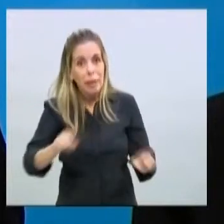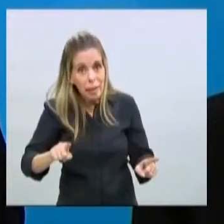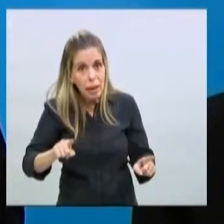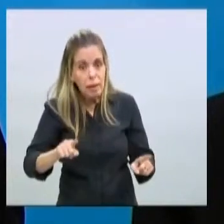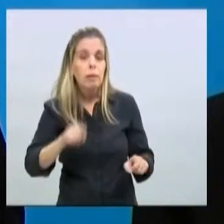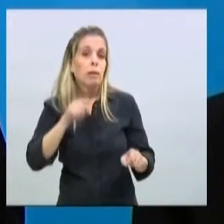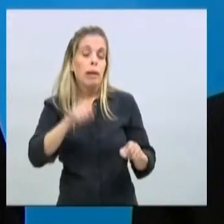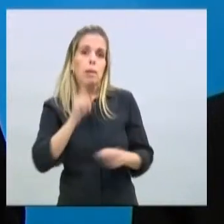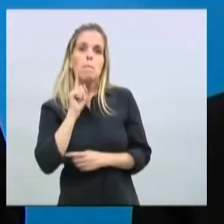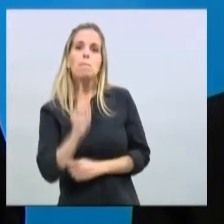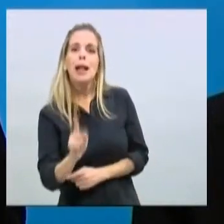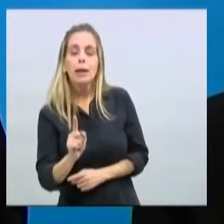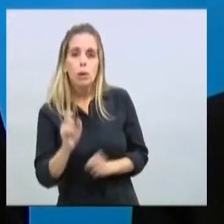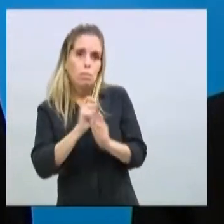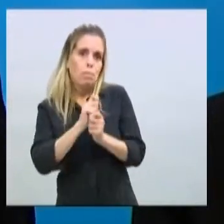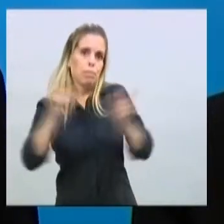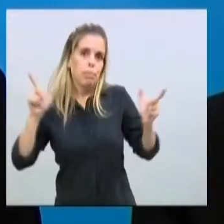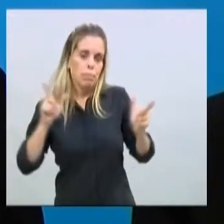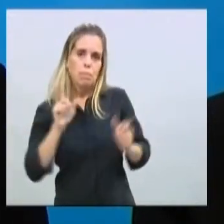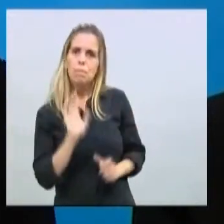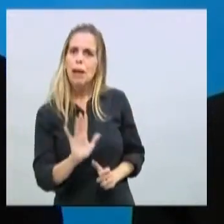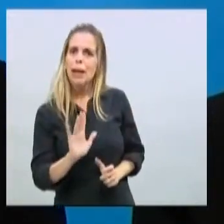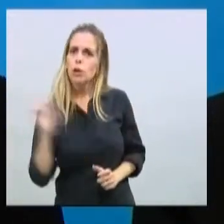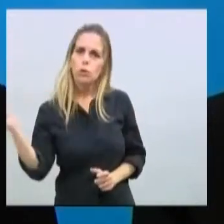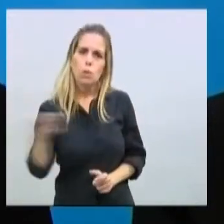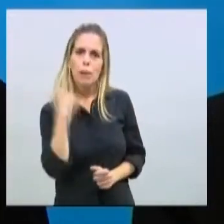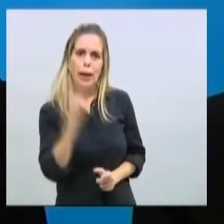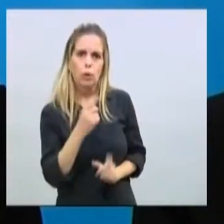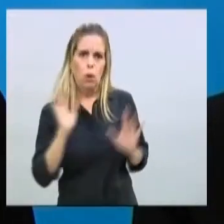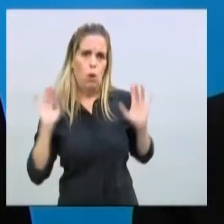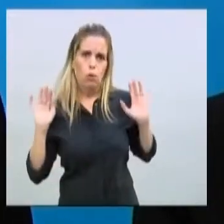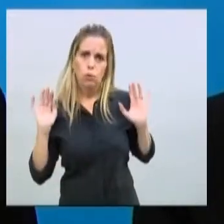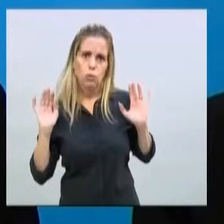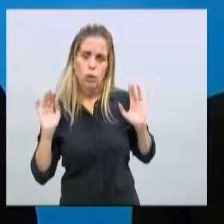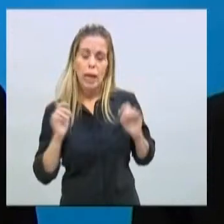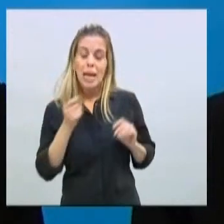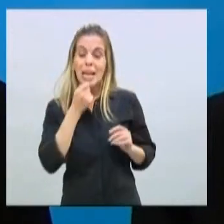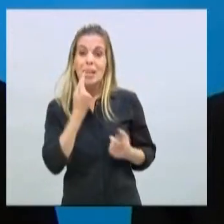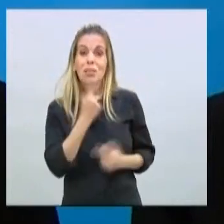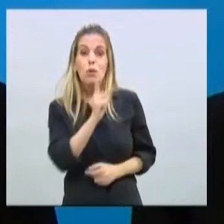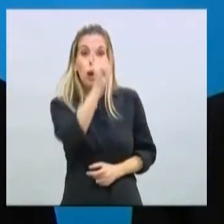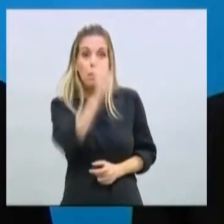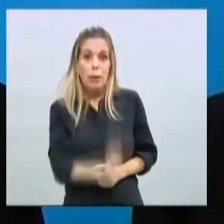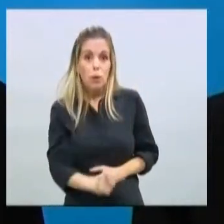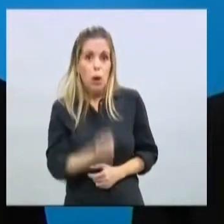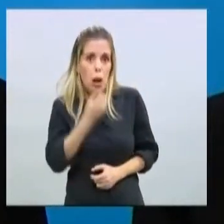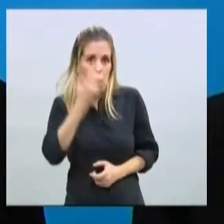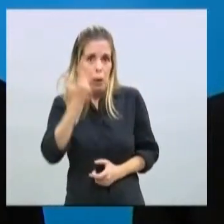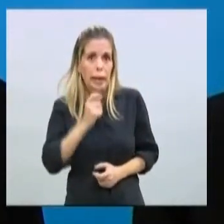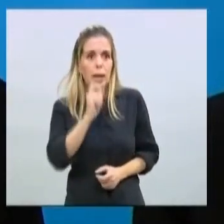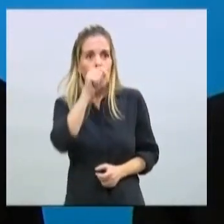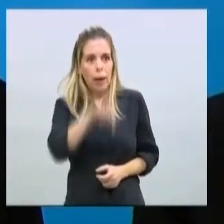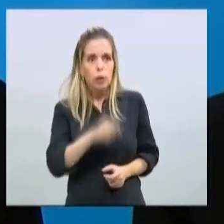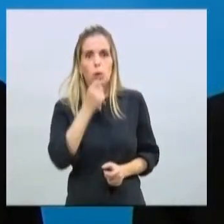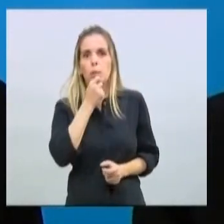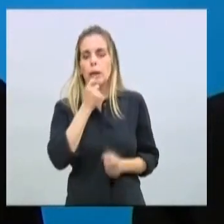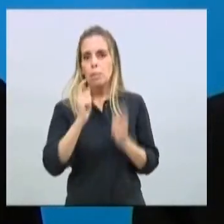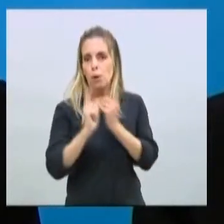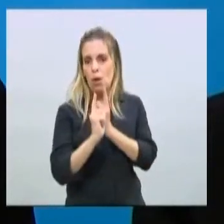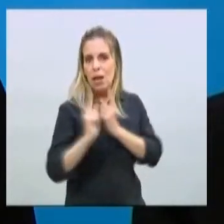multiplica. Este es un extraño caso, donde si uno toma distancia respecto del